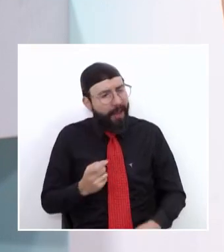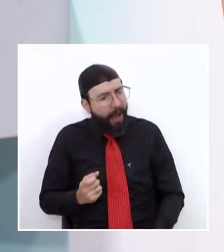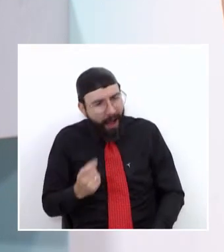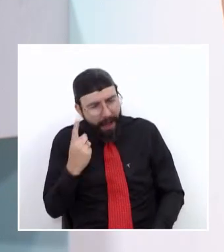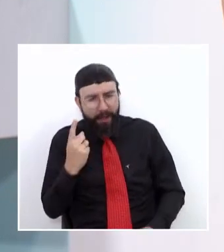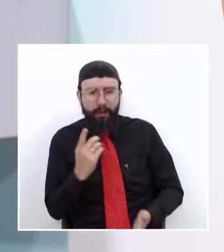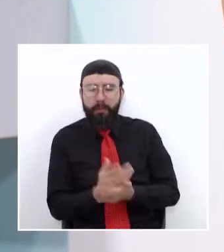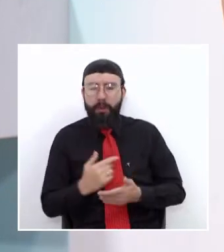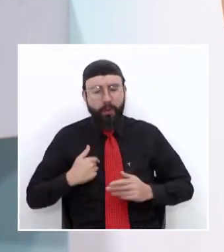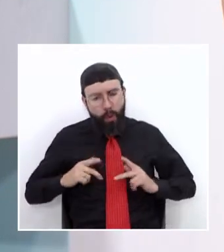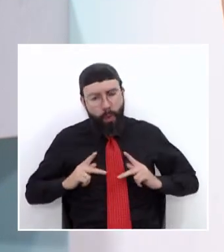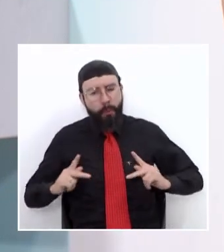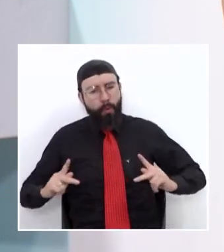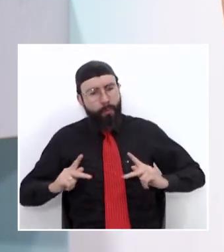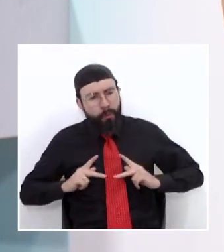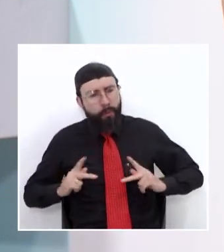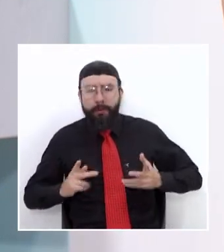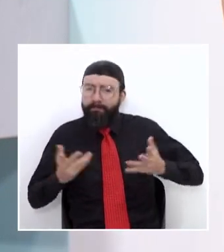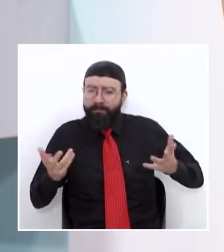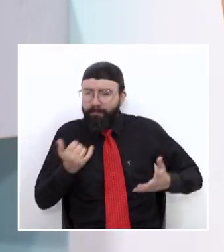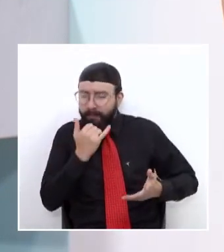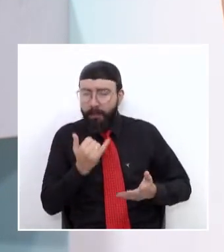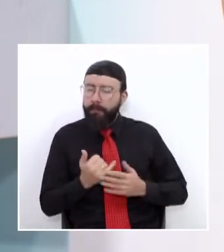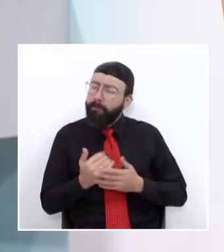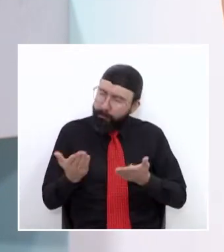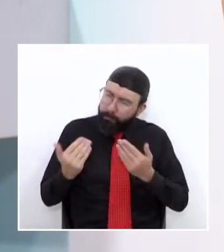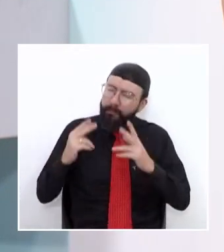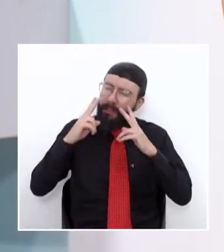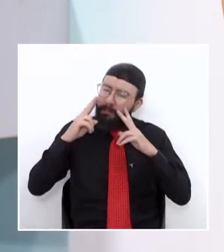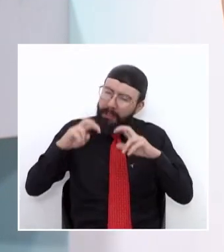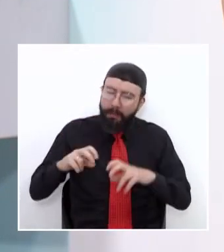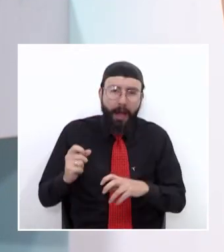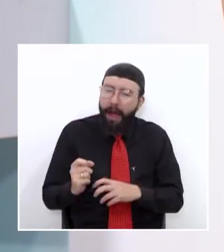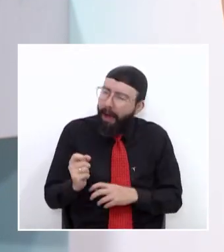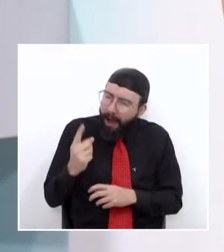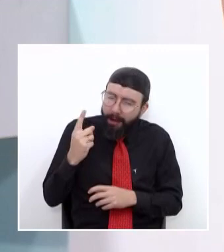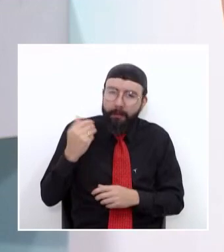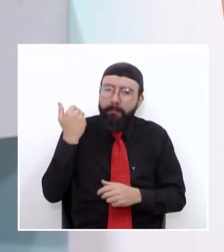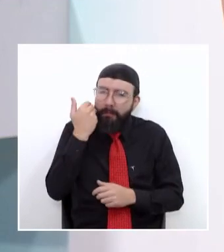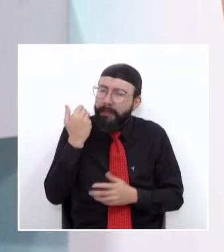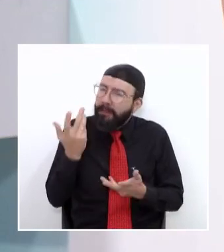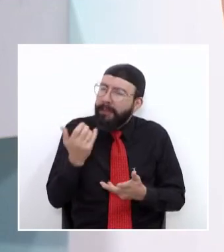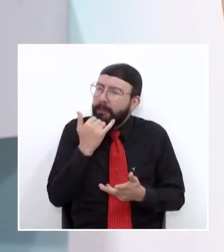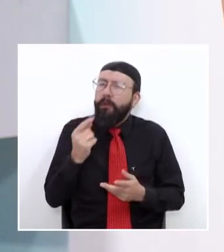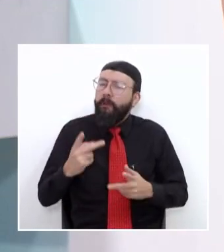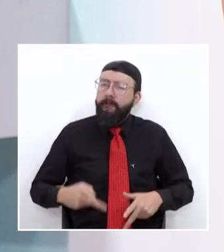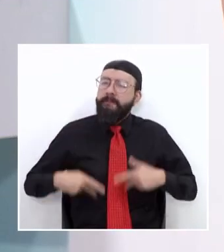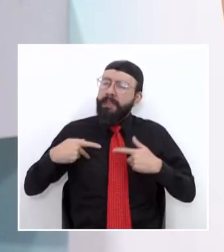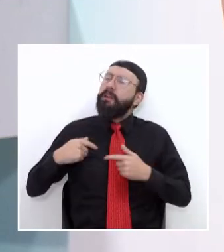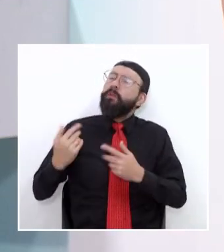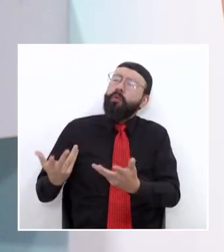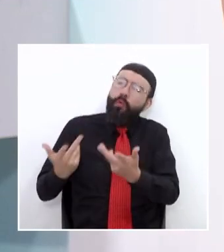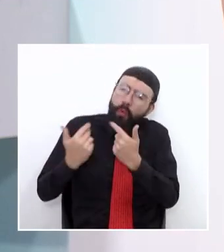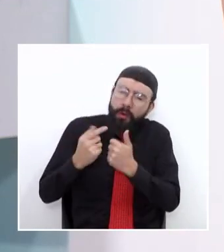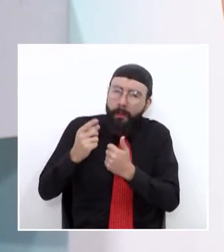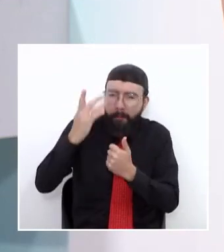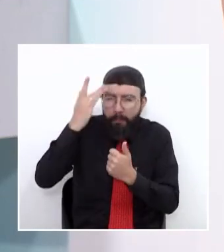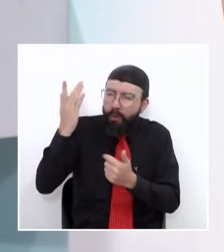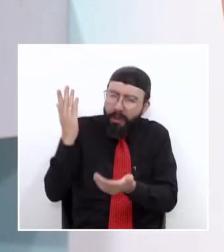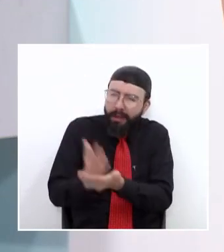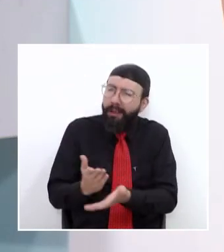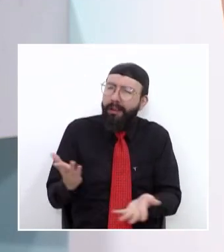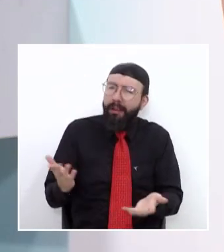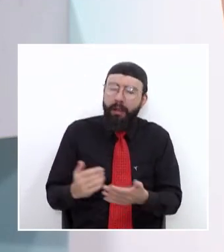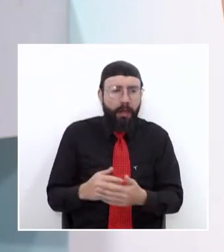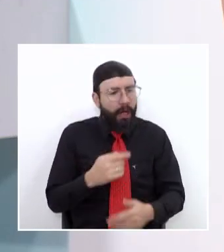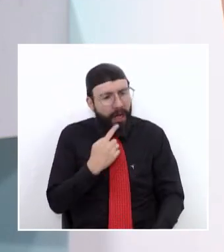pasando, pulmón, pulmón, hasta que empezamos, algo, ¿qué pasó en su vida? ¿A qué le achaca eso?